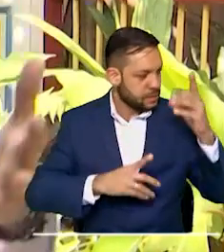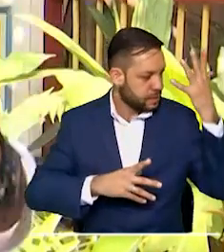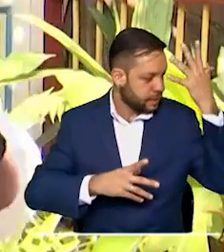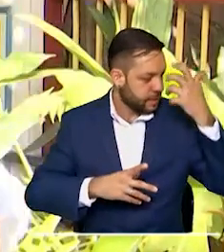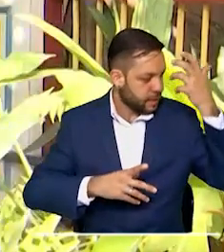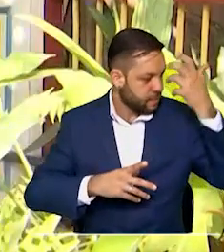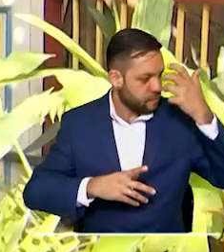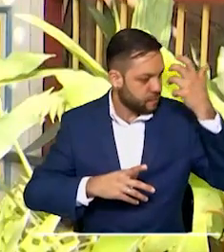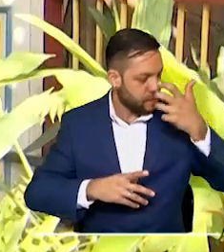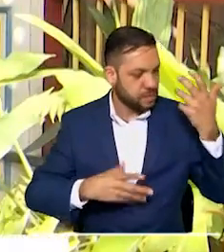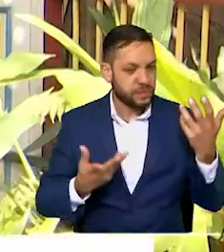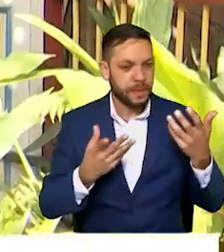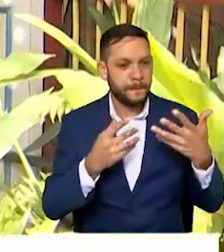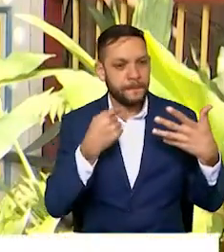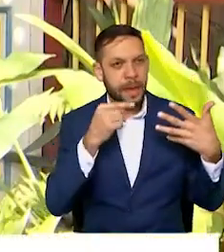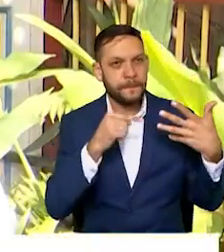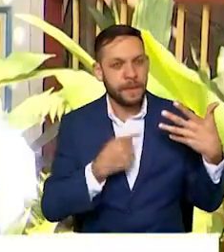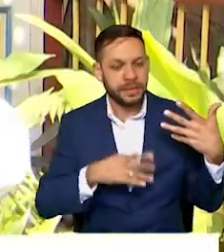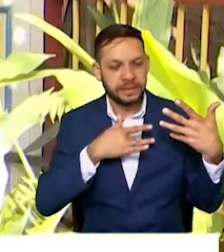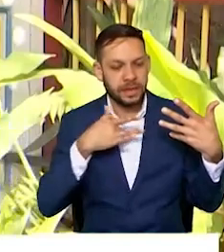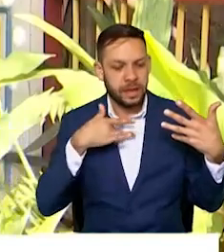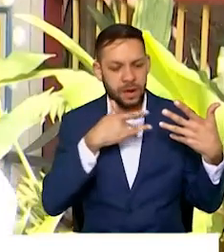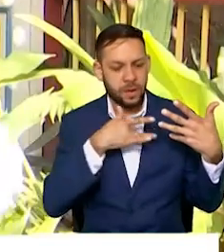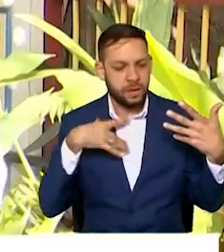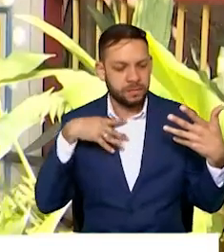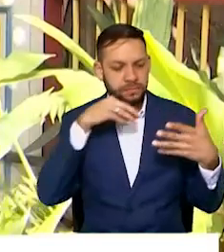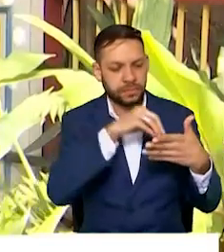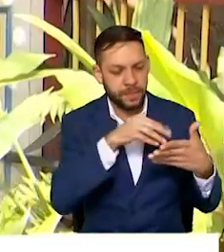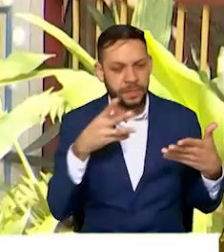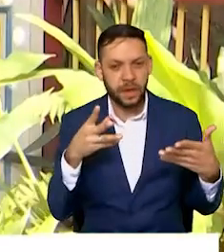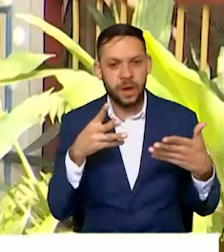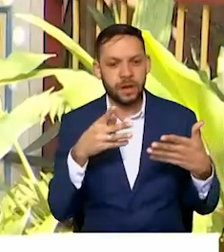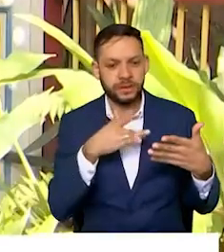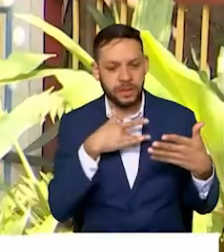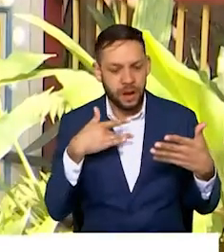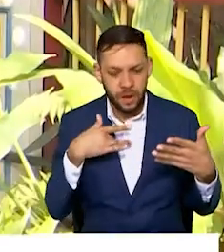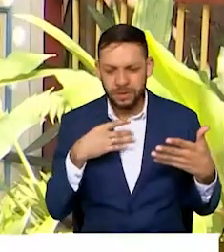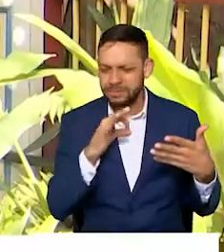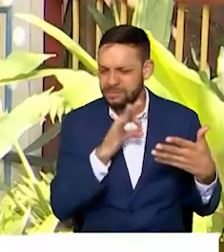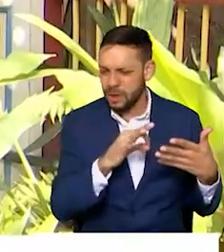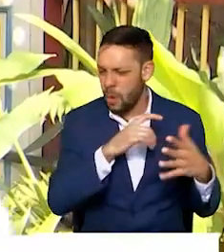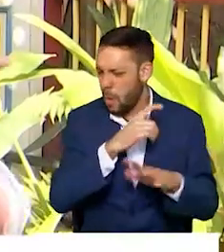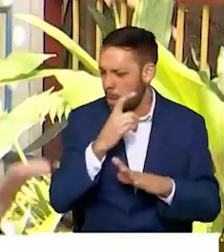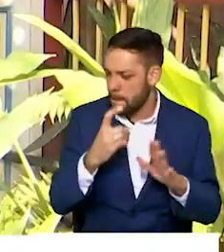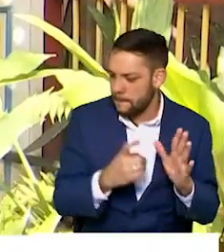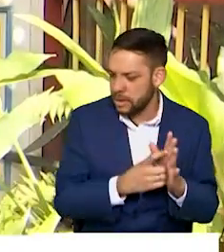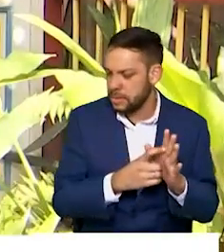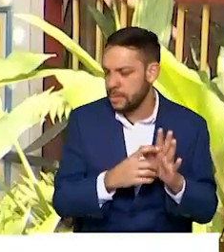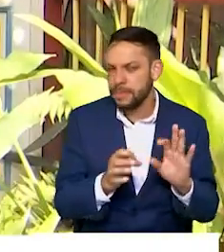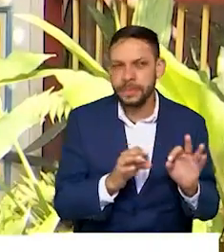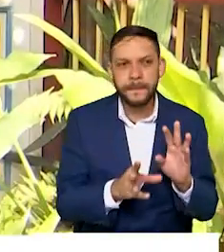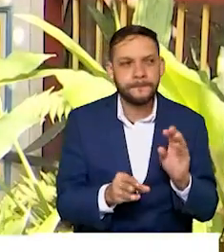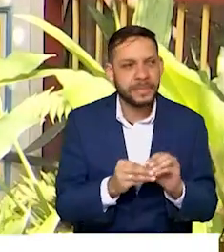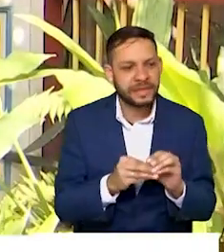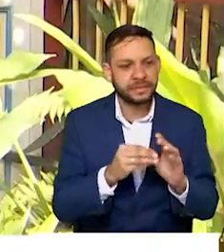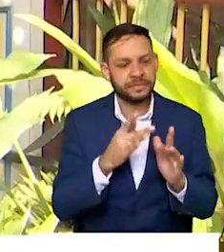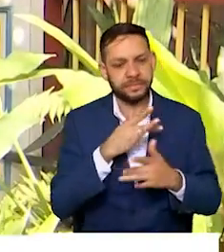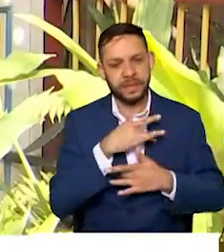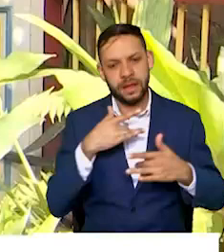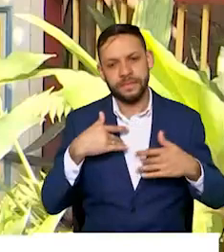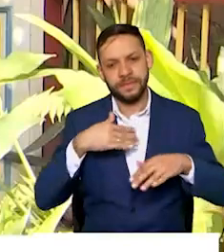laboratorio, asistir a una consulta médica integrativa, adecuada, holística, que busque ir más allá de los